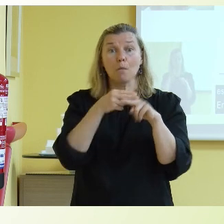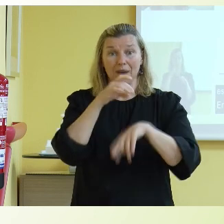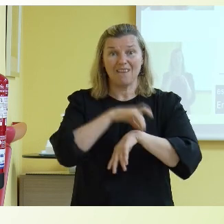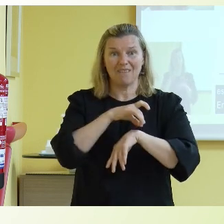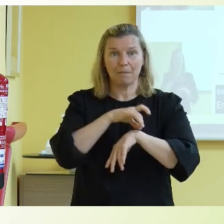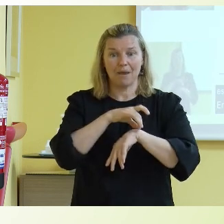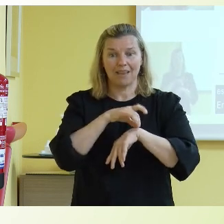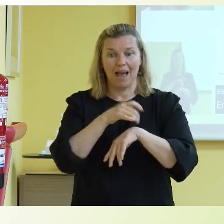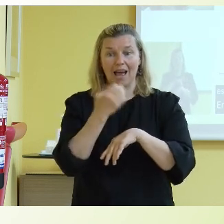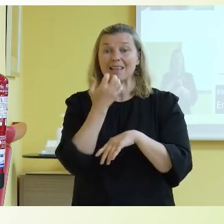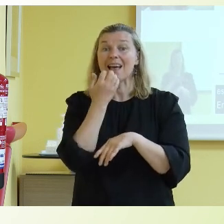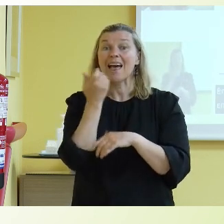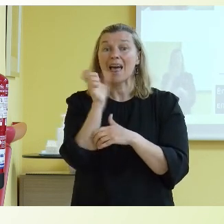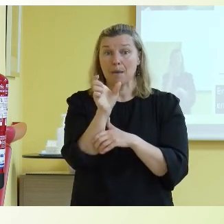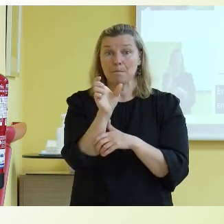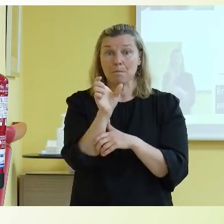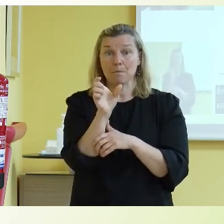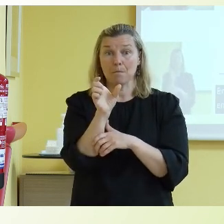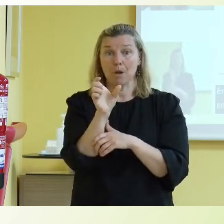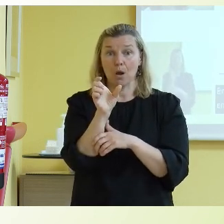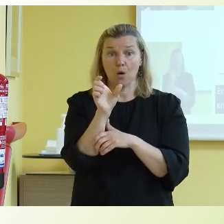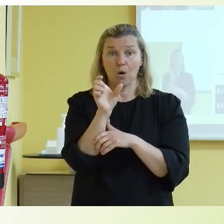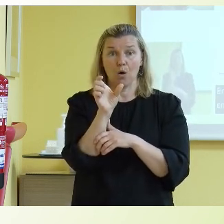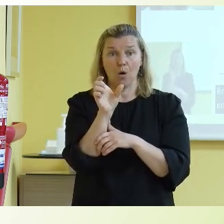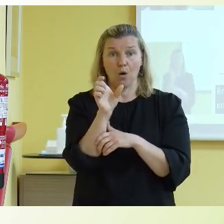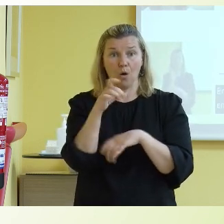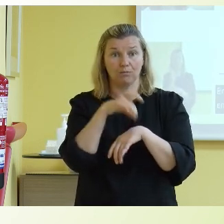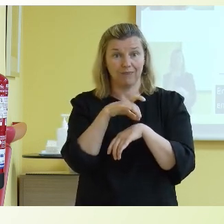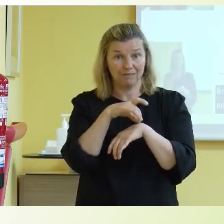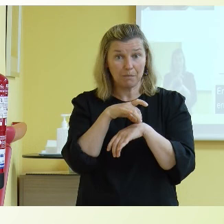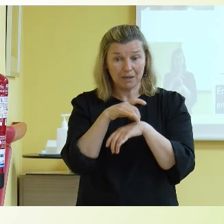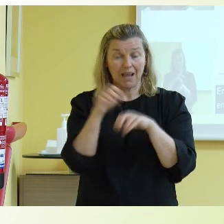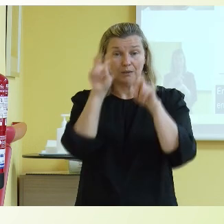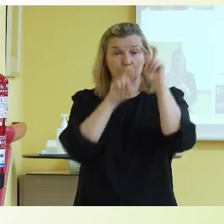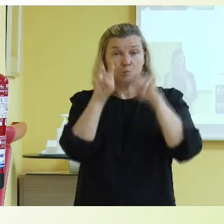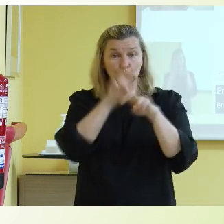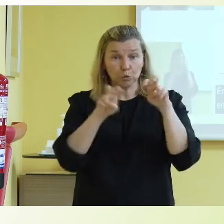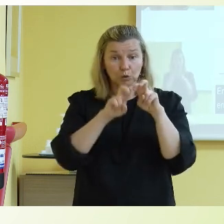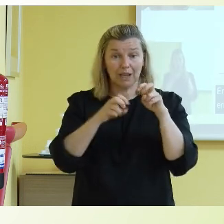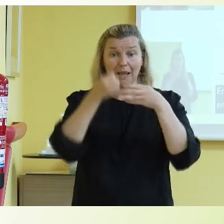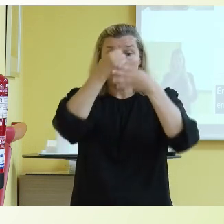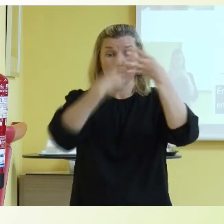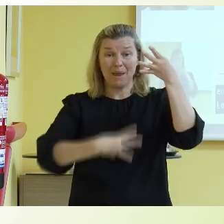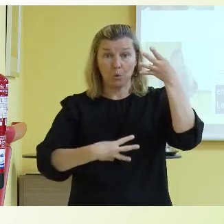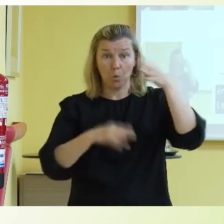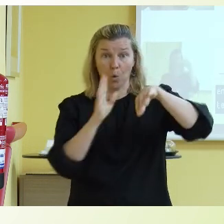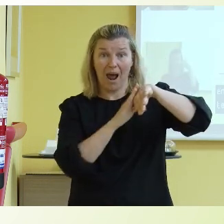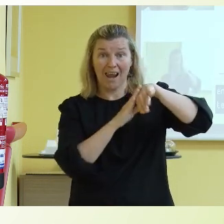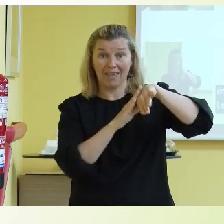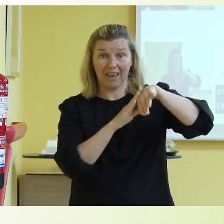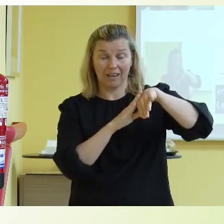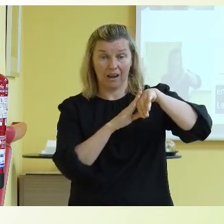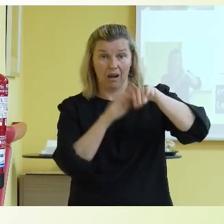primer ejemplo de la enfermedad de von Hippel-Lindau. La búsqueda se haría desde el menú que aparece a la izquierda de la